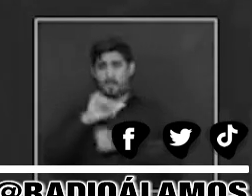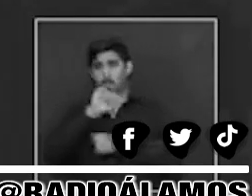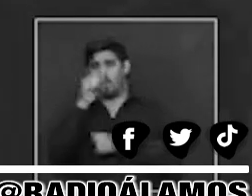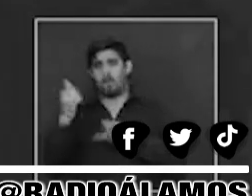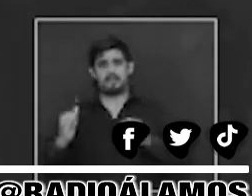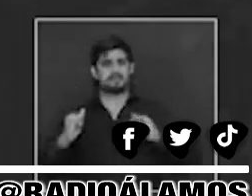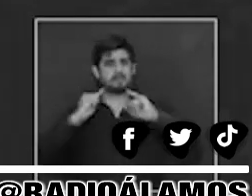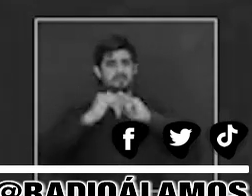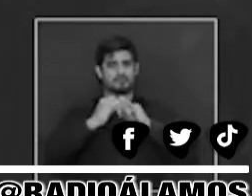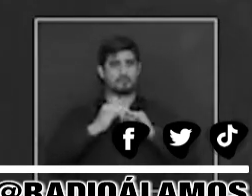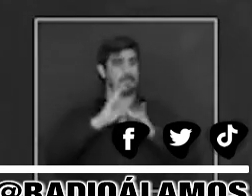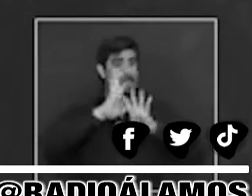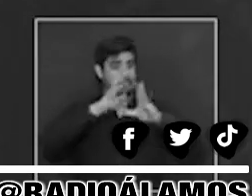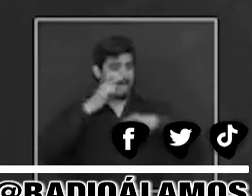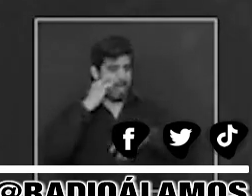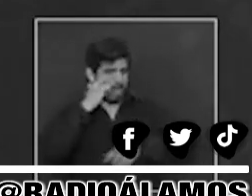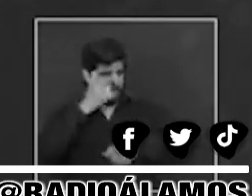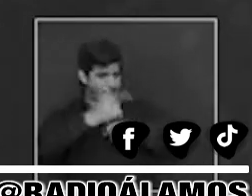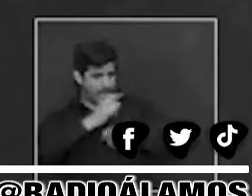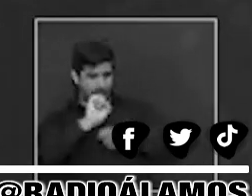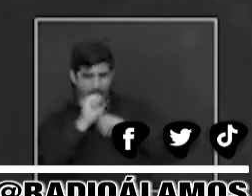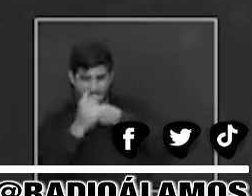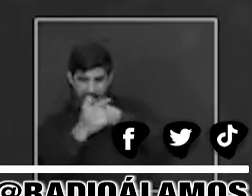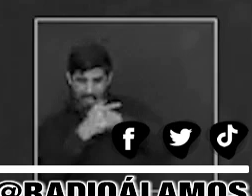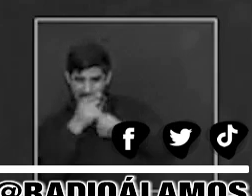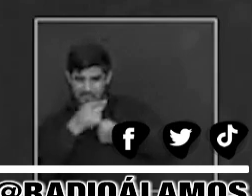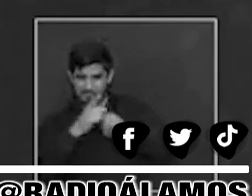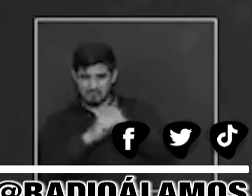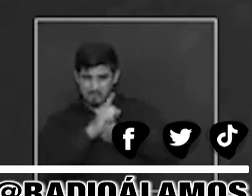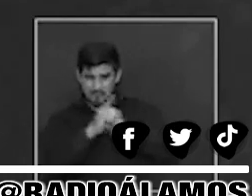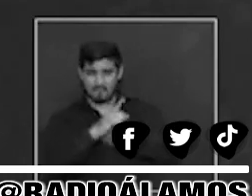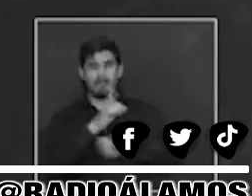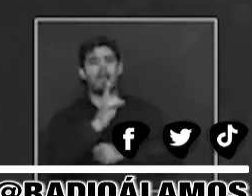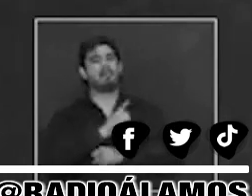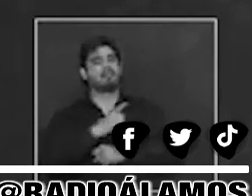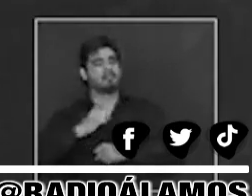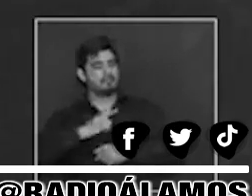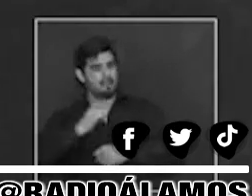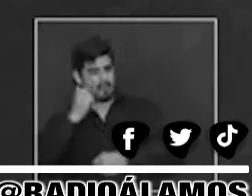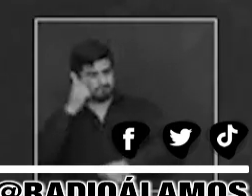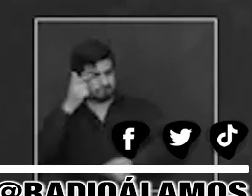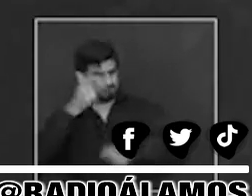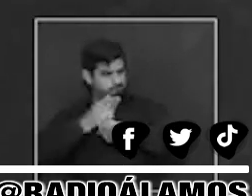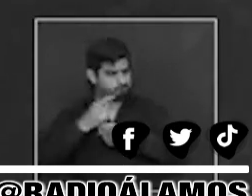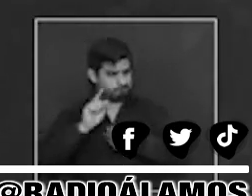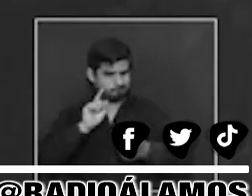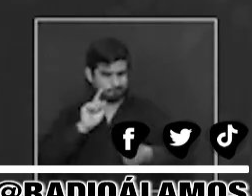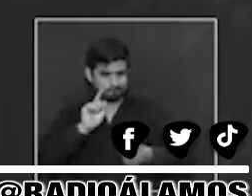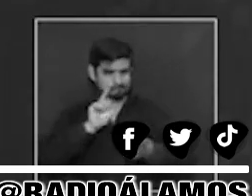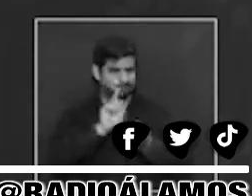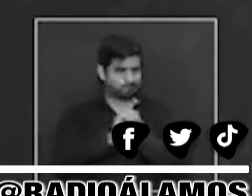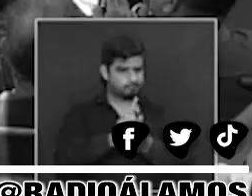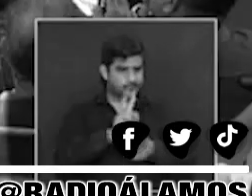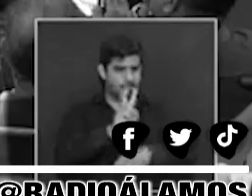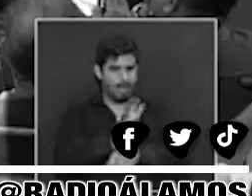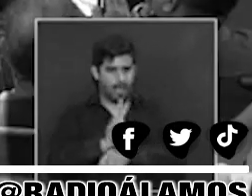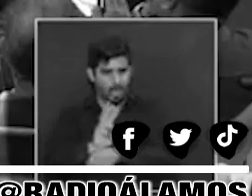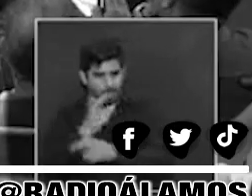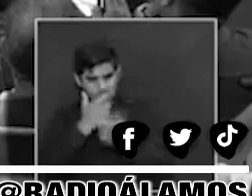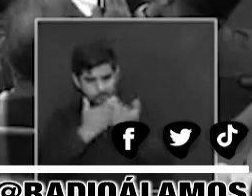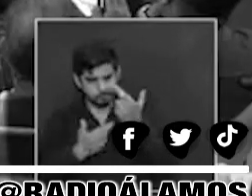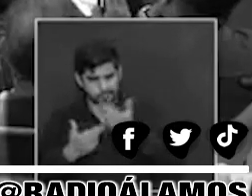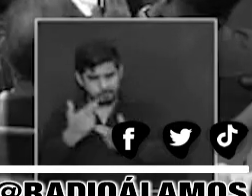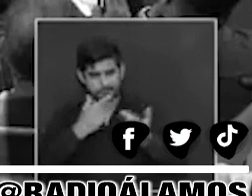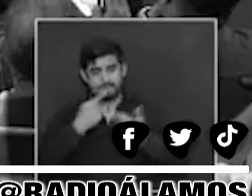A Noriega Esparza le faltó aquel remate clásico de llegar hasta las últimas consecuencias, pero lo daremos por obvio.